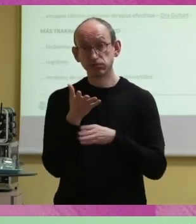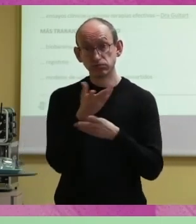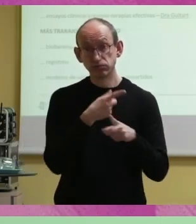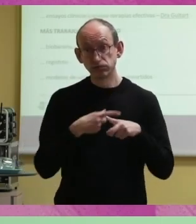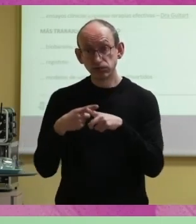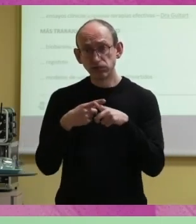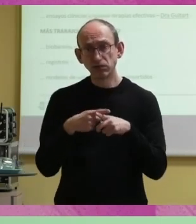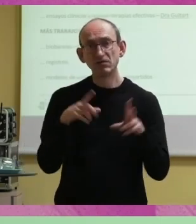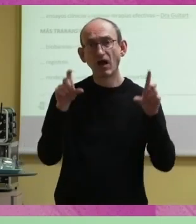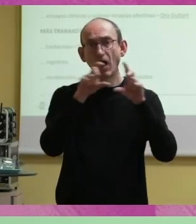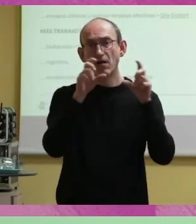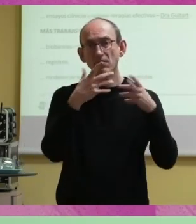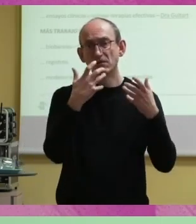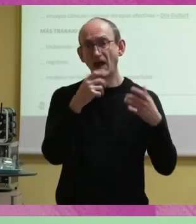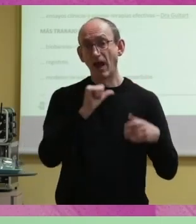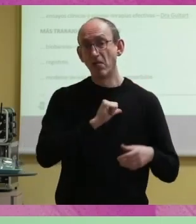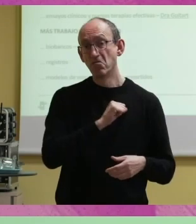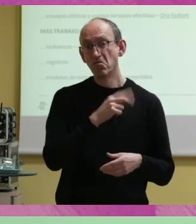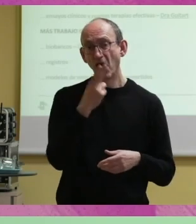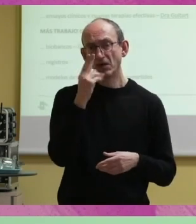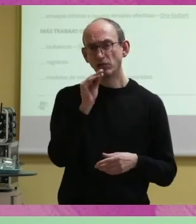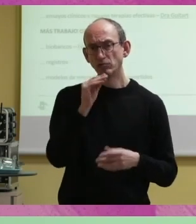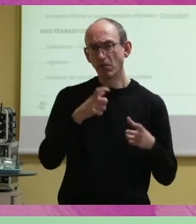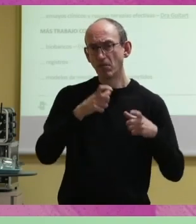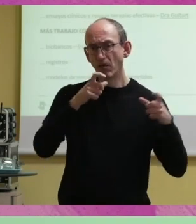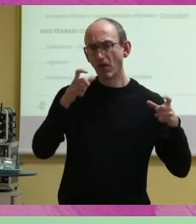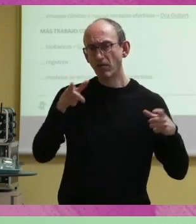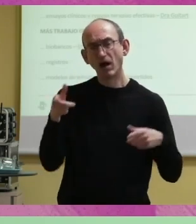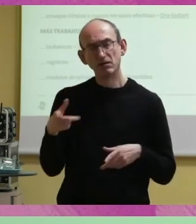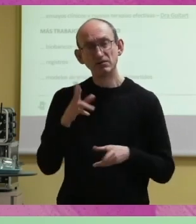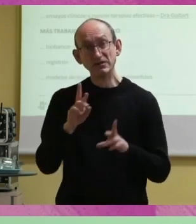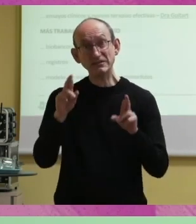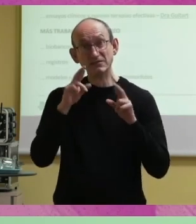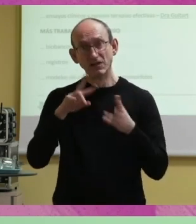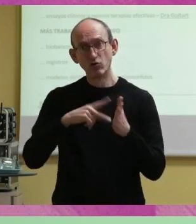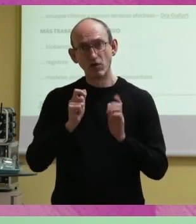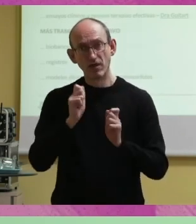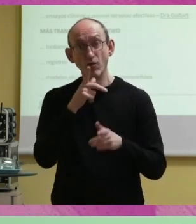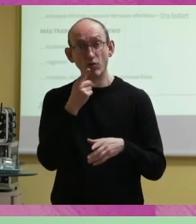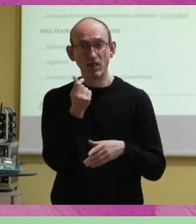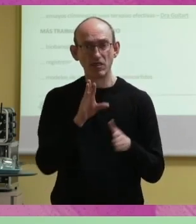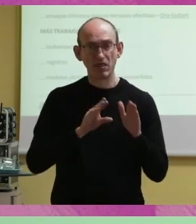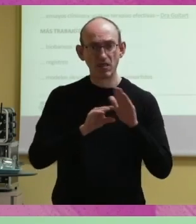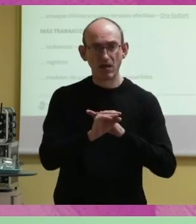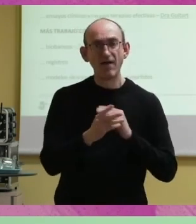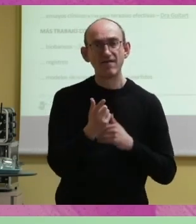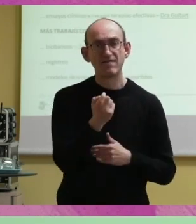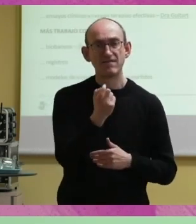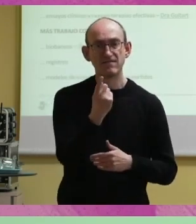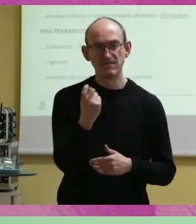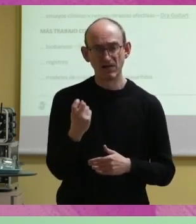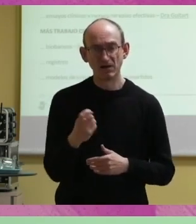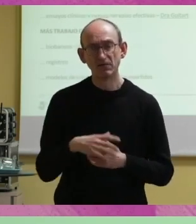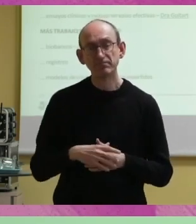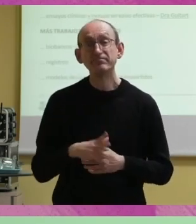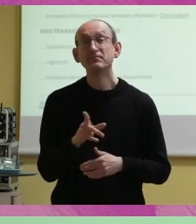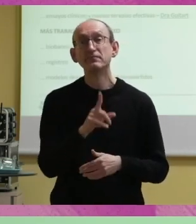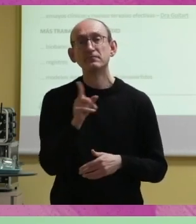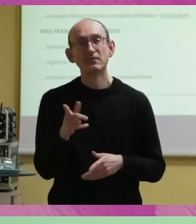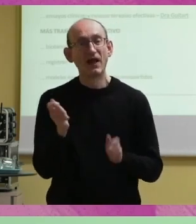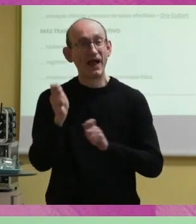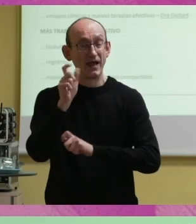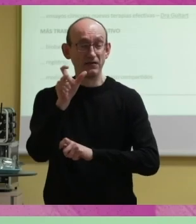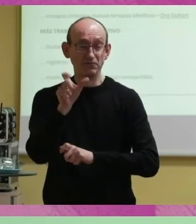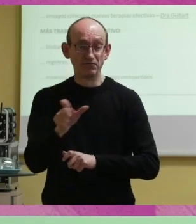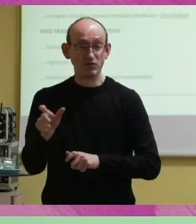creciente. Por lo tanto, también nuestras esperanzas de encontrar soluciones, porque ahí ya sabemos que hay también más inversión. Y sin duda las asociaciones